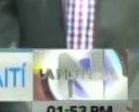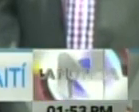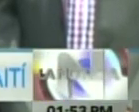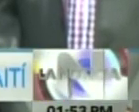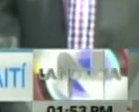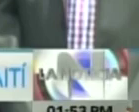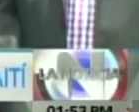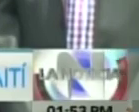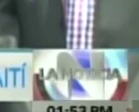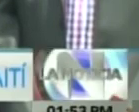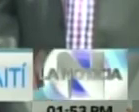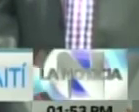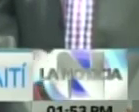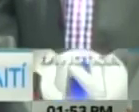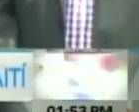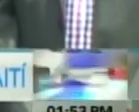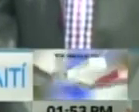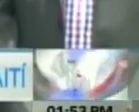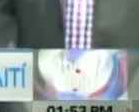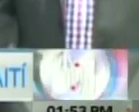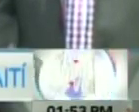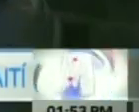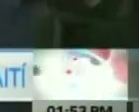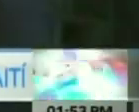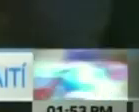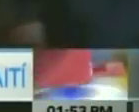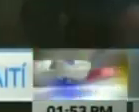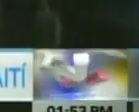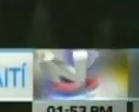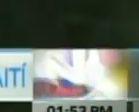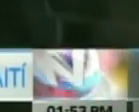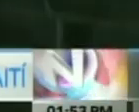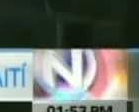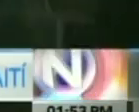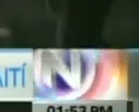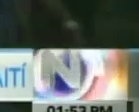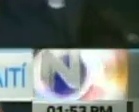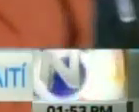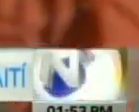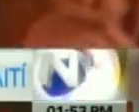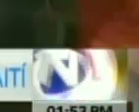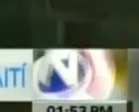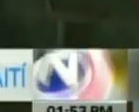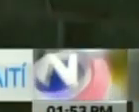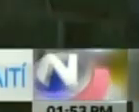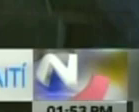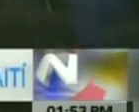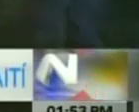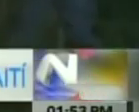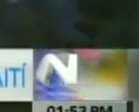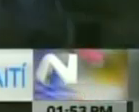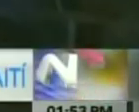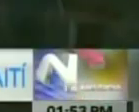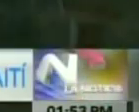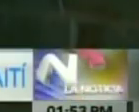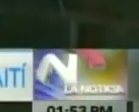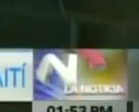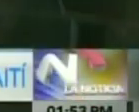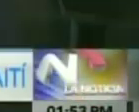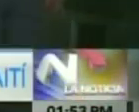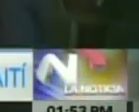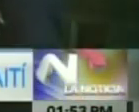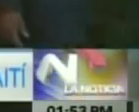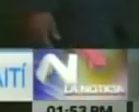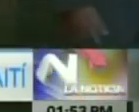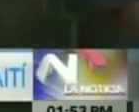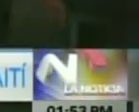despachar este buque con estas 660 toneladas, que en total constituye 700 toneladas de ayuda humanitaria que